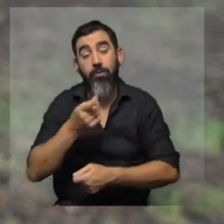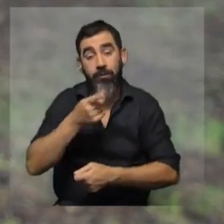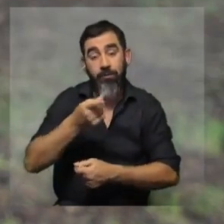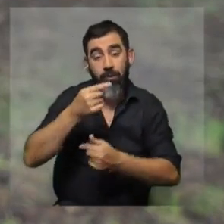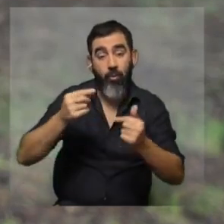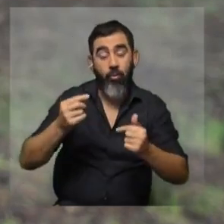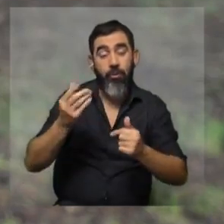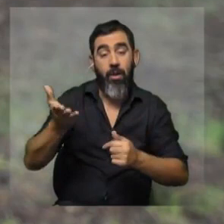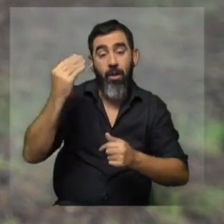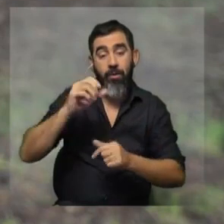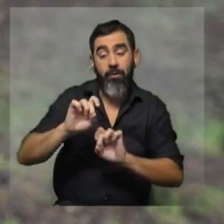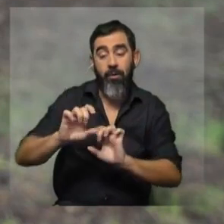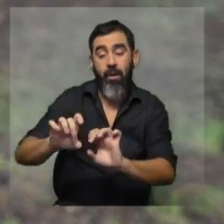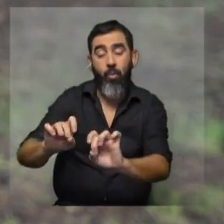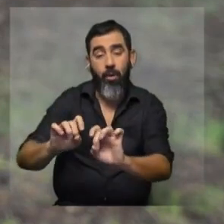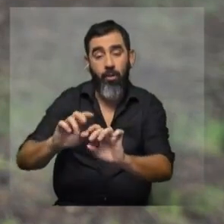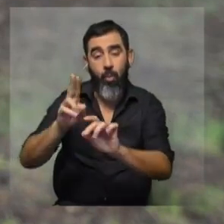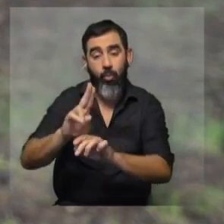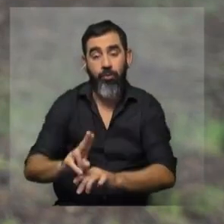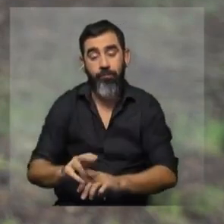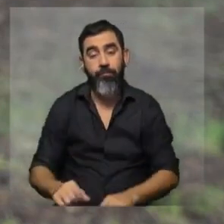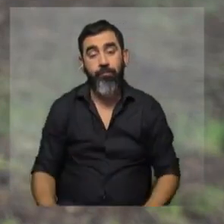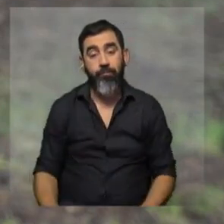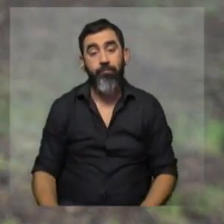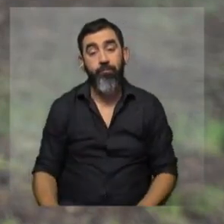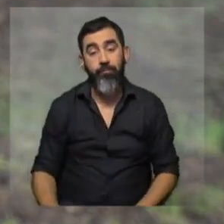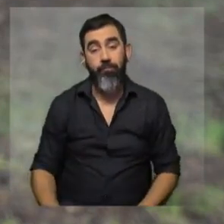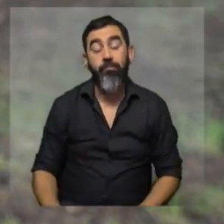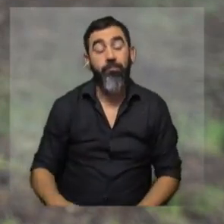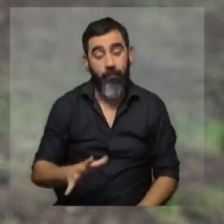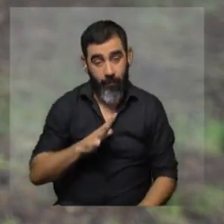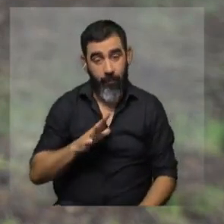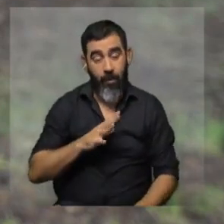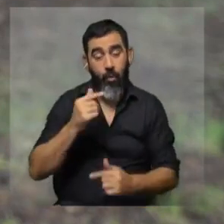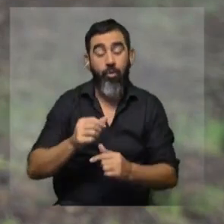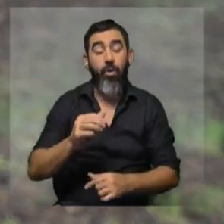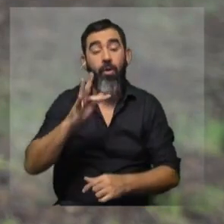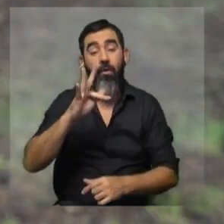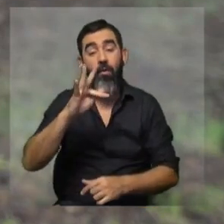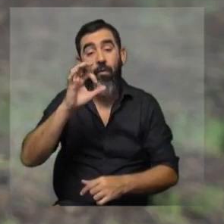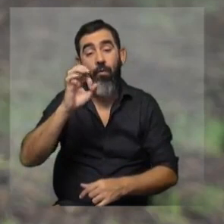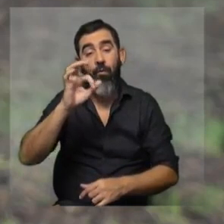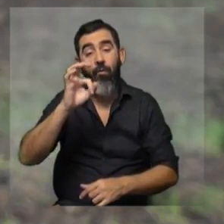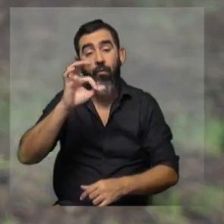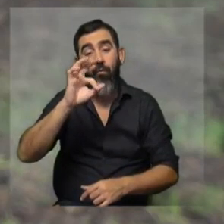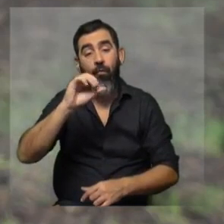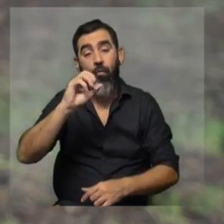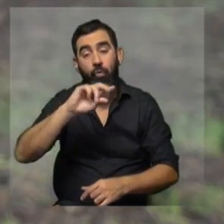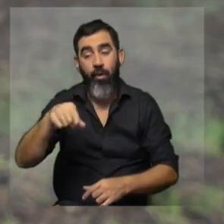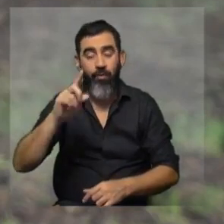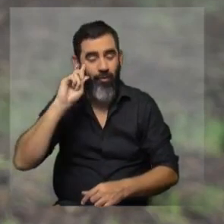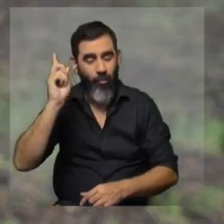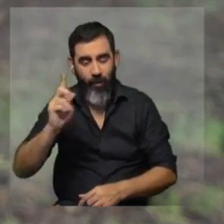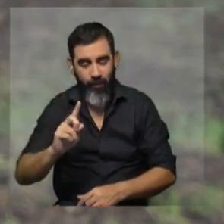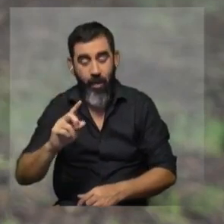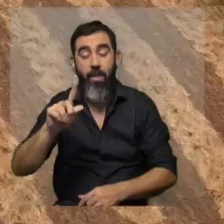aquel entonces los fertilizantes que utilizaban. En esos fertilizantes en esos restos estaba el fósforo. Ellos no lo sabían.